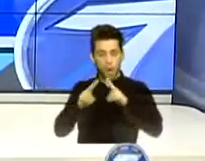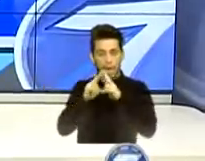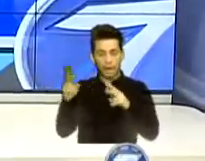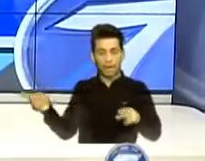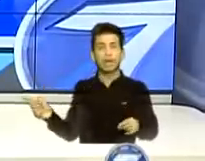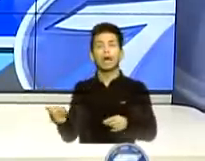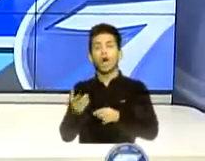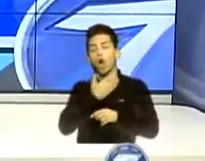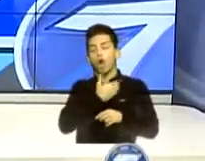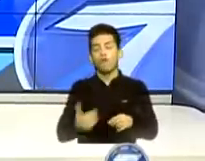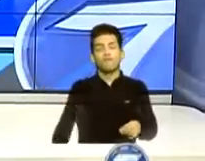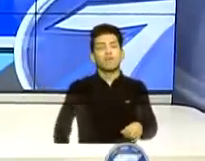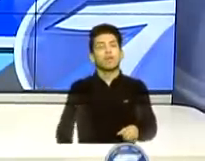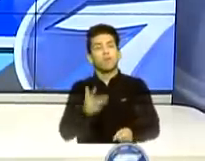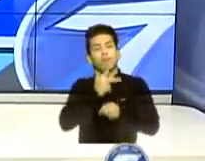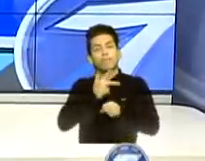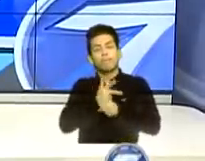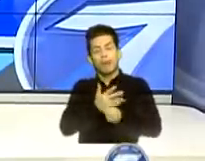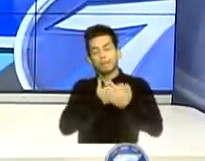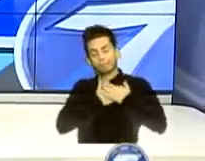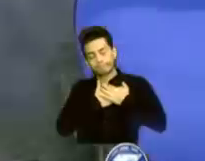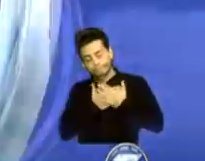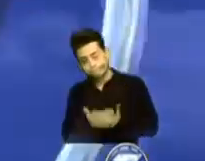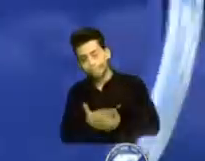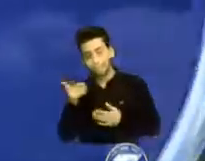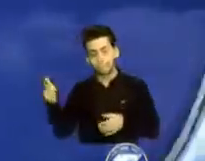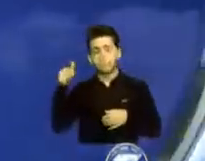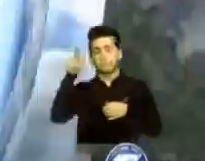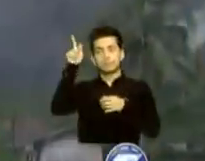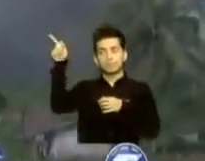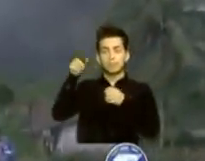solidarizó con el pueblo de Indonesia.